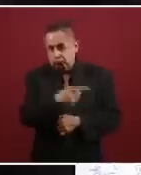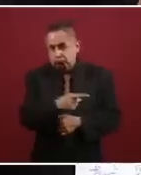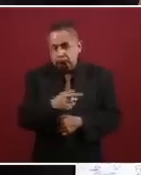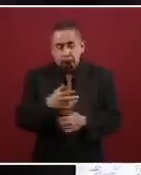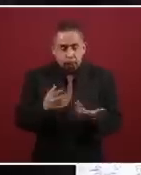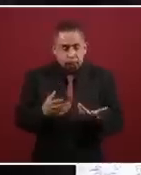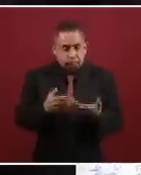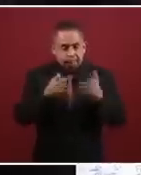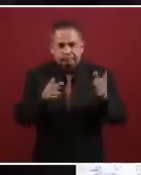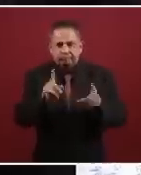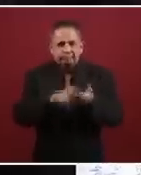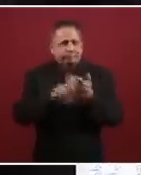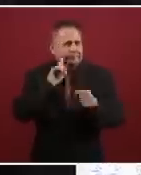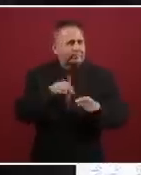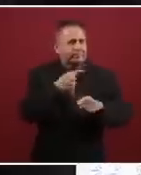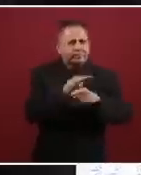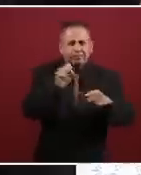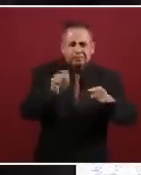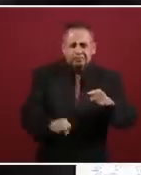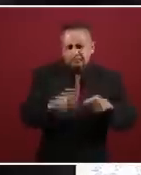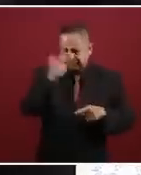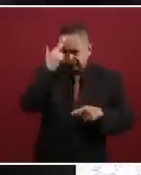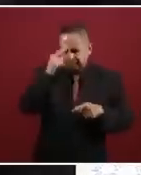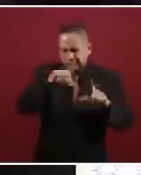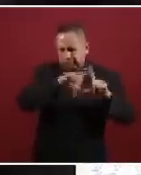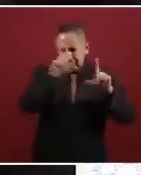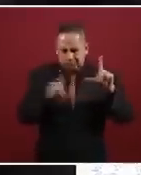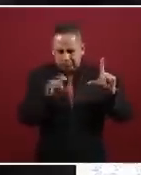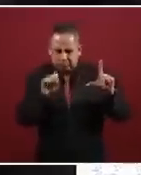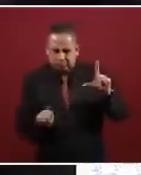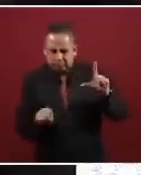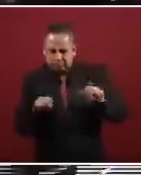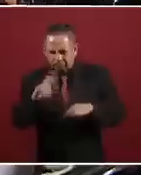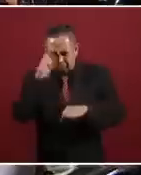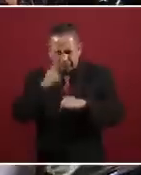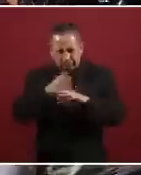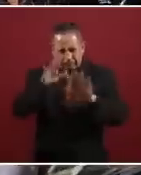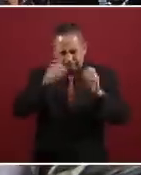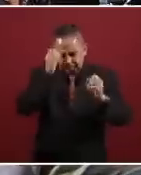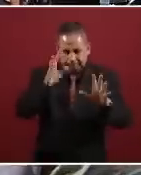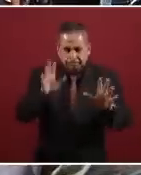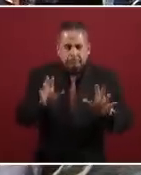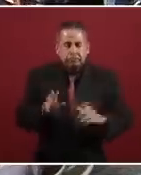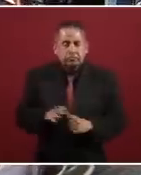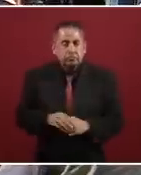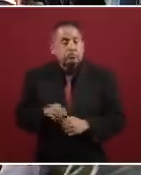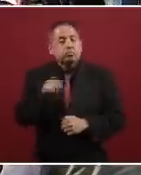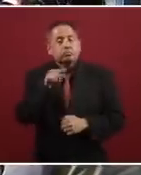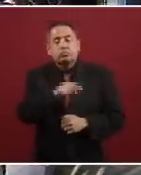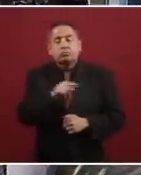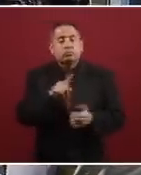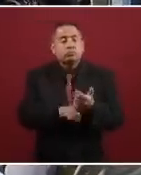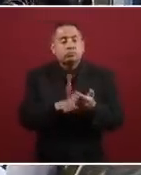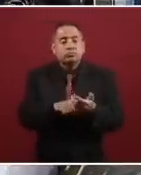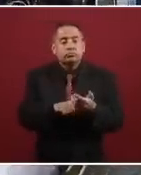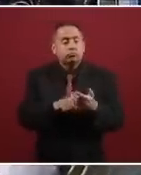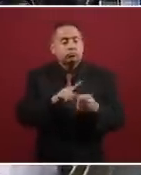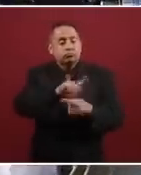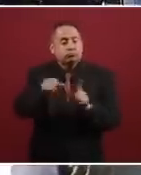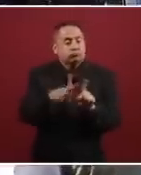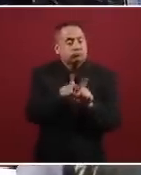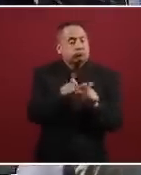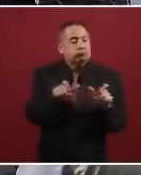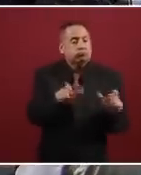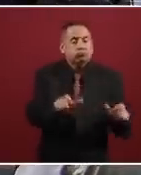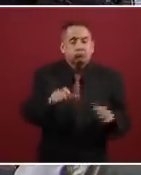este caso de las violadas del sur, no sé si usted lo recuerda, porque la memoria olvida cosas, y eran los escoltas de Javier